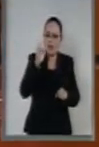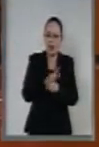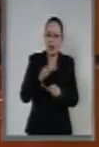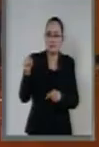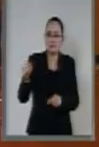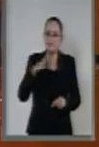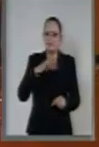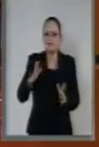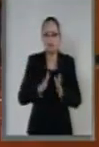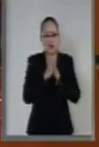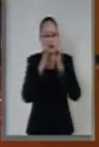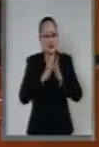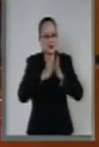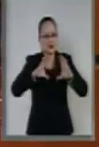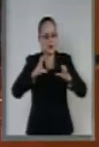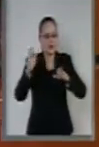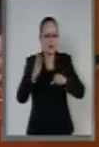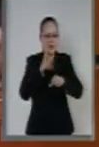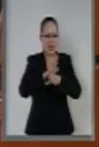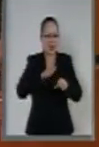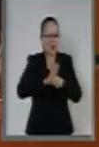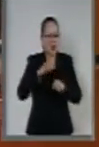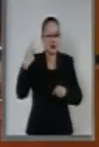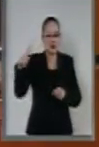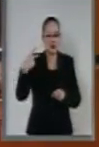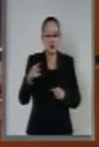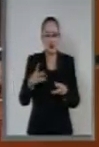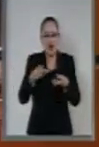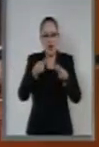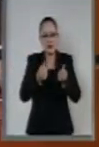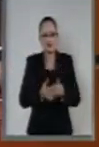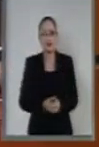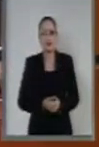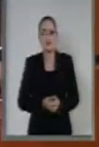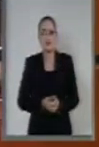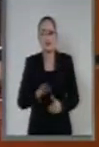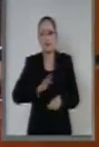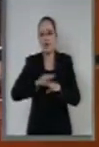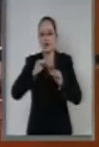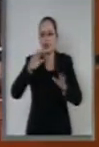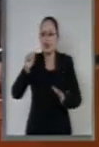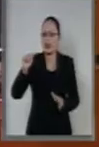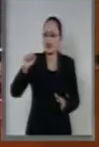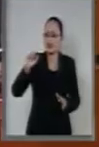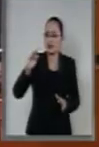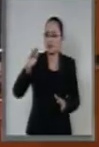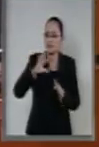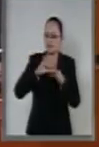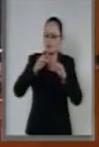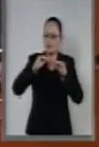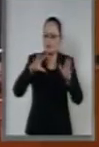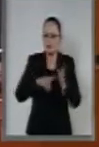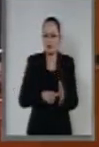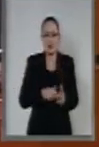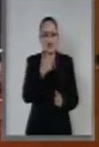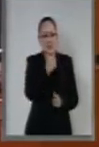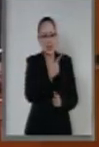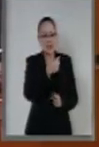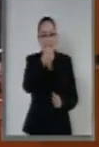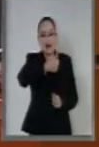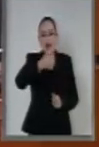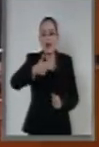participaciones federales de manera muy clara lo he dicho la victoria superior siete de cada diez